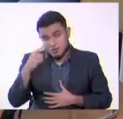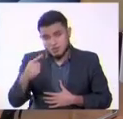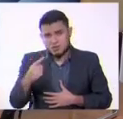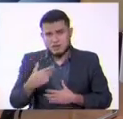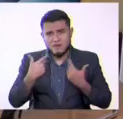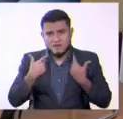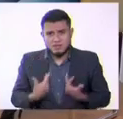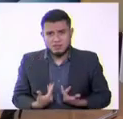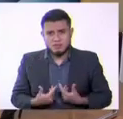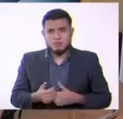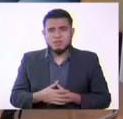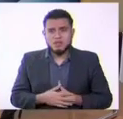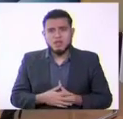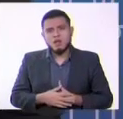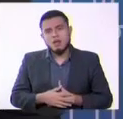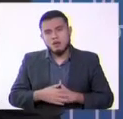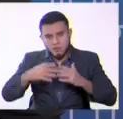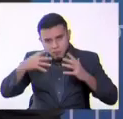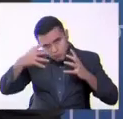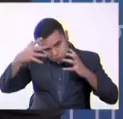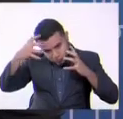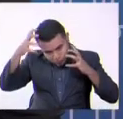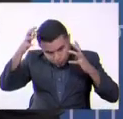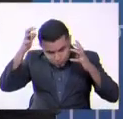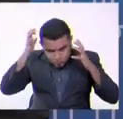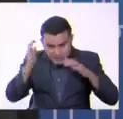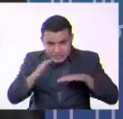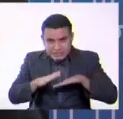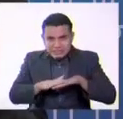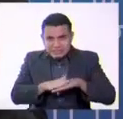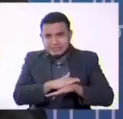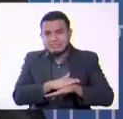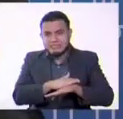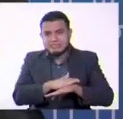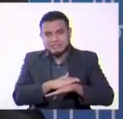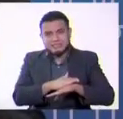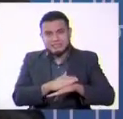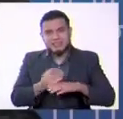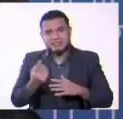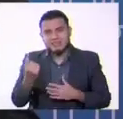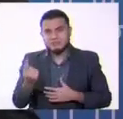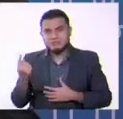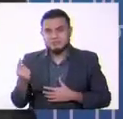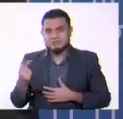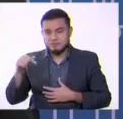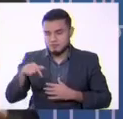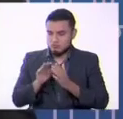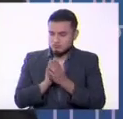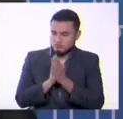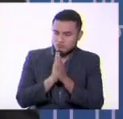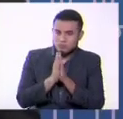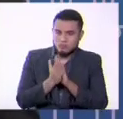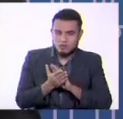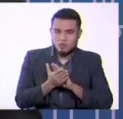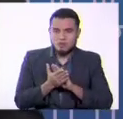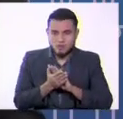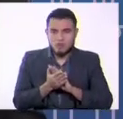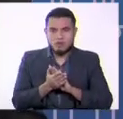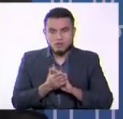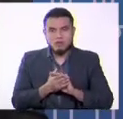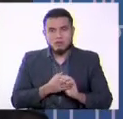por ejemplo, afroamericana, y la toman y ahora configuran un proceso para tomar una identidad como